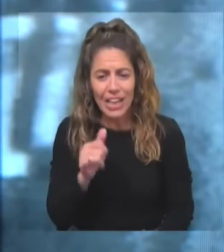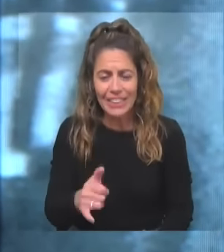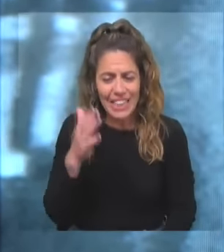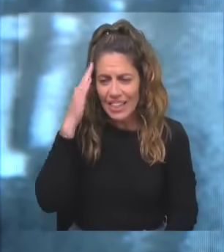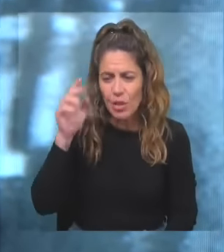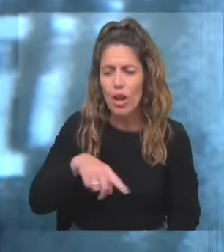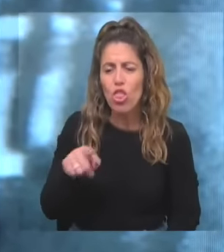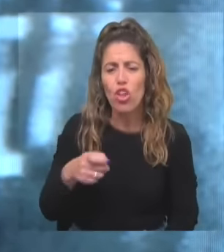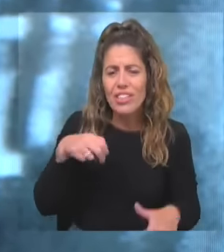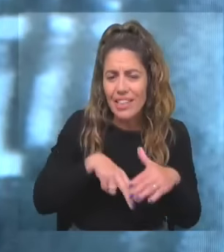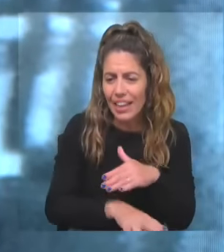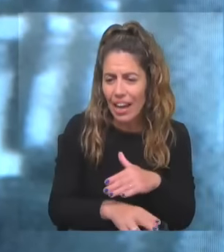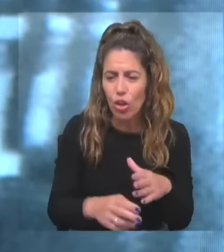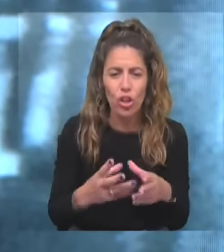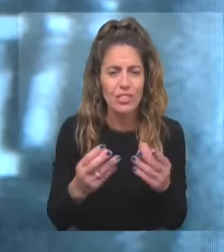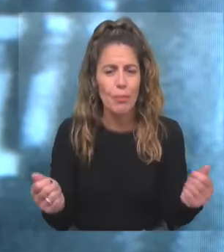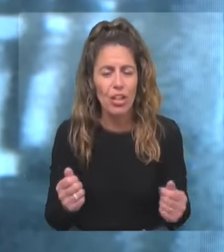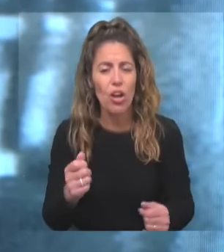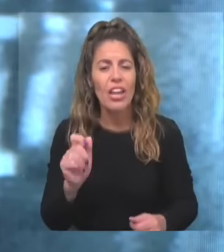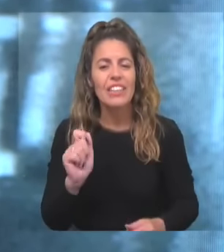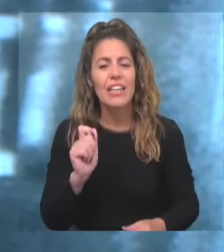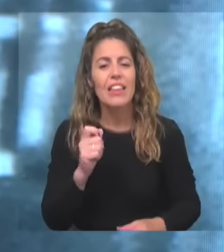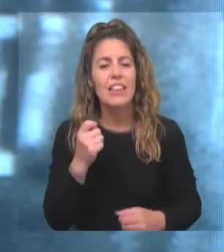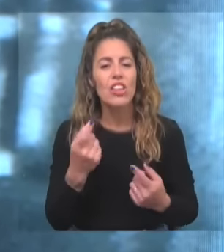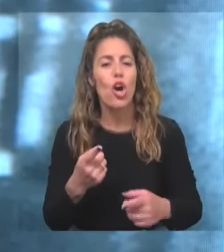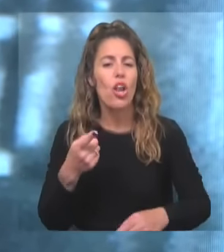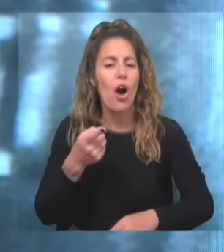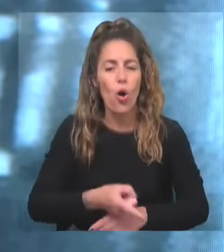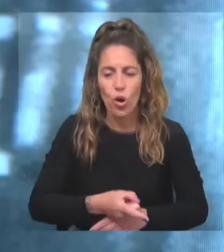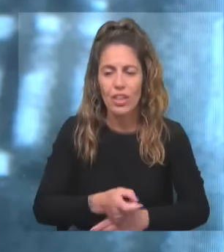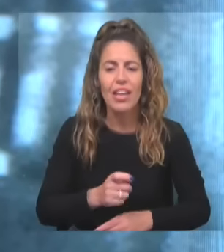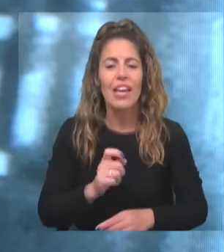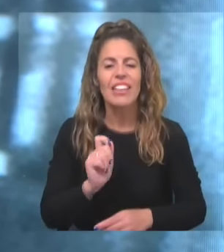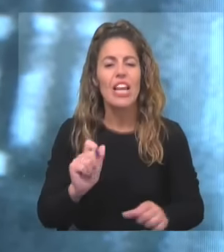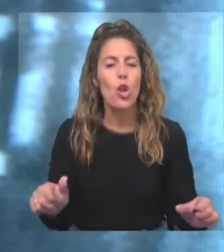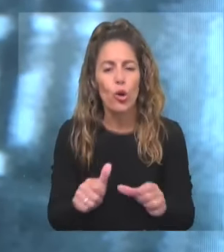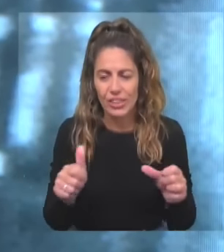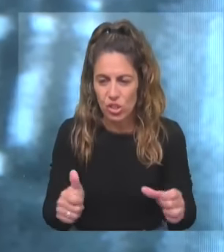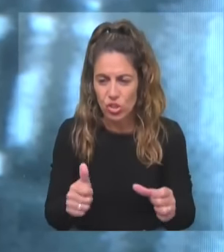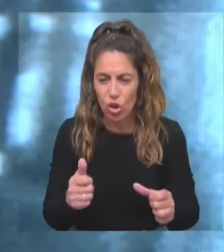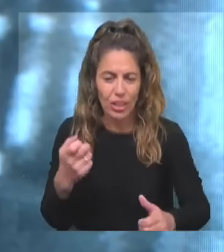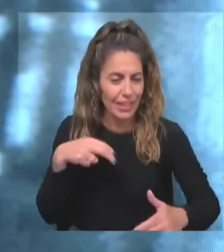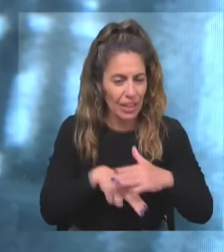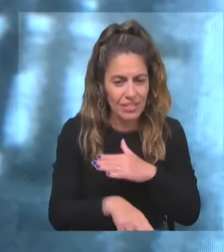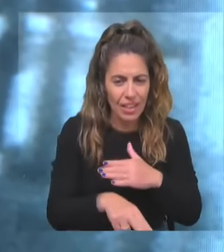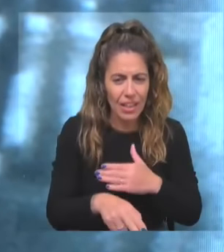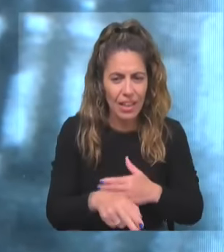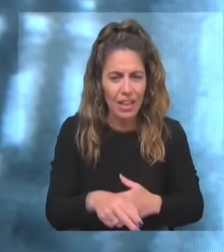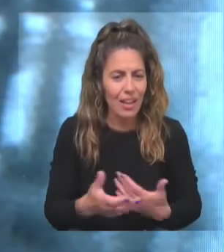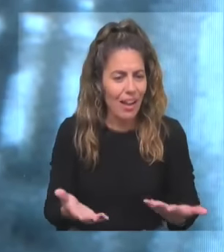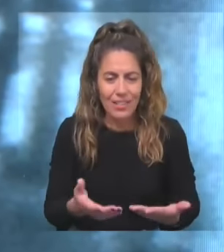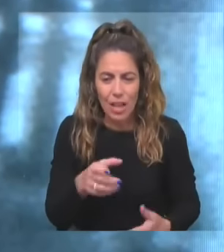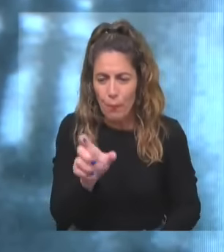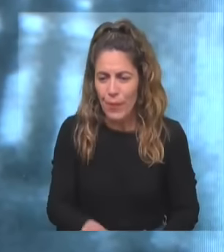los desaparecidos, quién dio la orden, quiénes fueron los que ejecutaron la orden de enterrar a esos tan